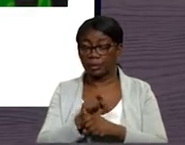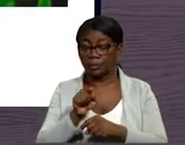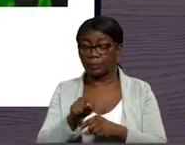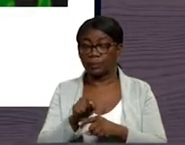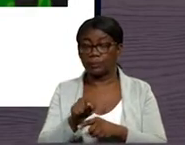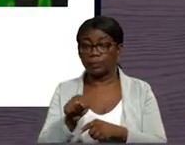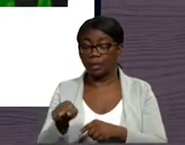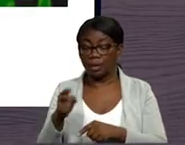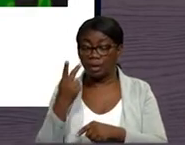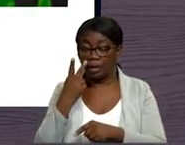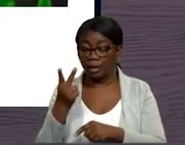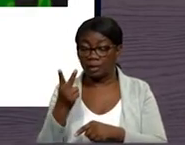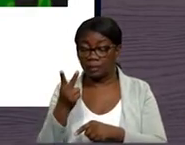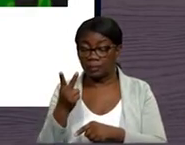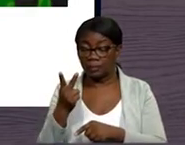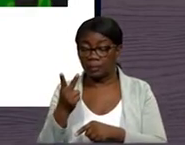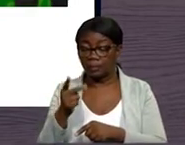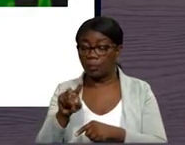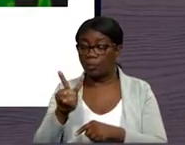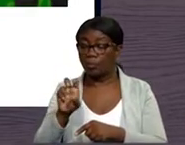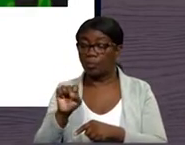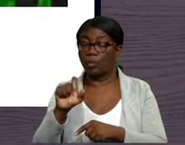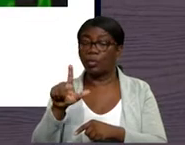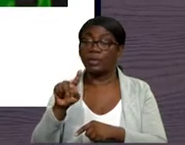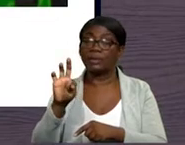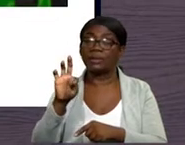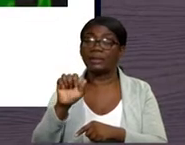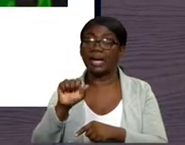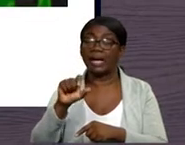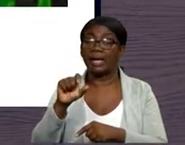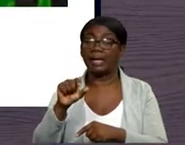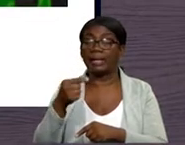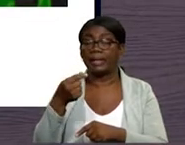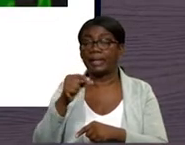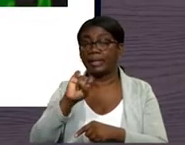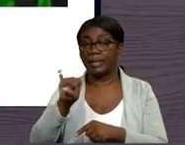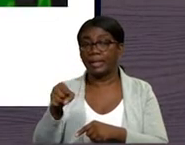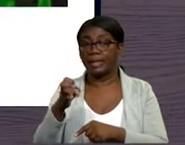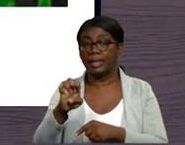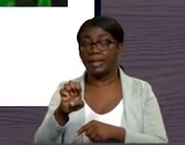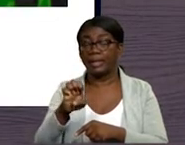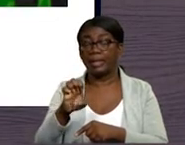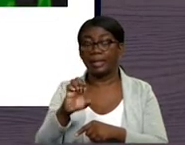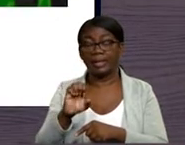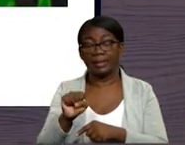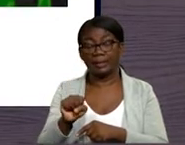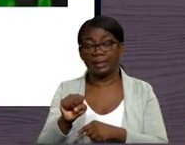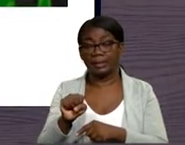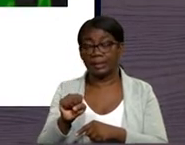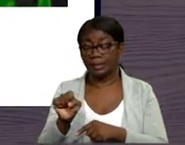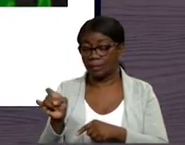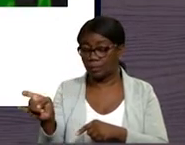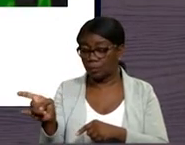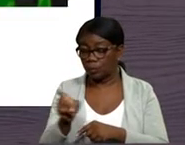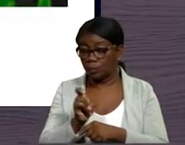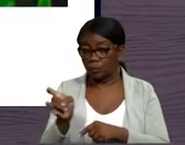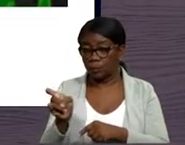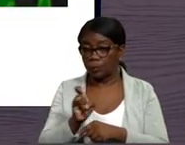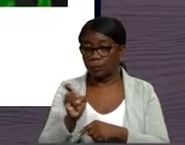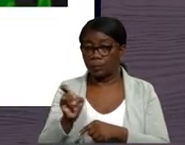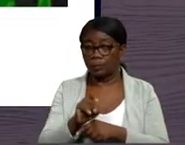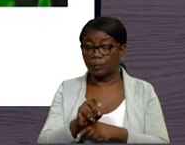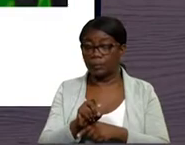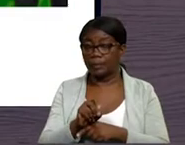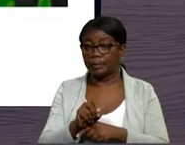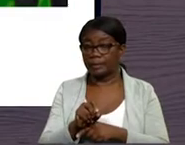encontrar el voltaje de alimentación VCC, ¿ok?, y en la tarjeta de control colocar el terminal